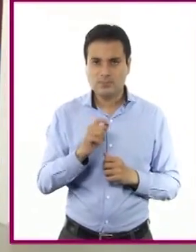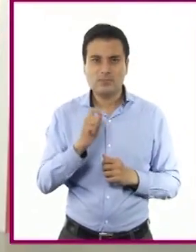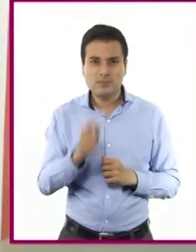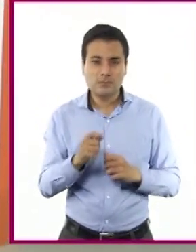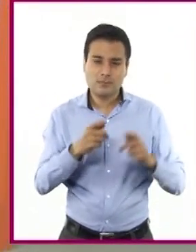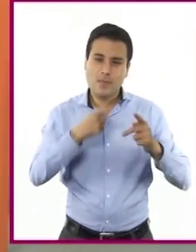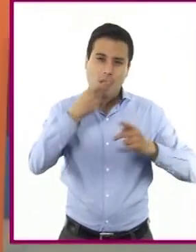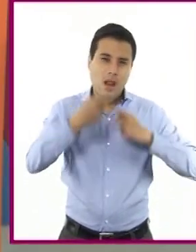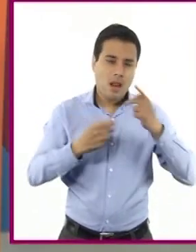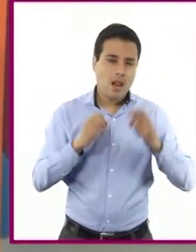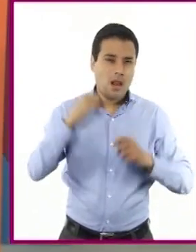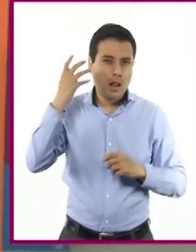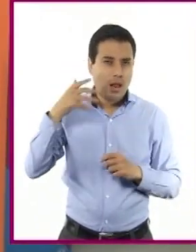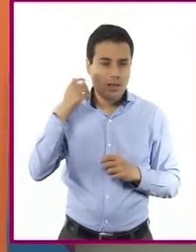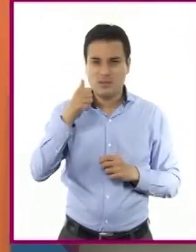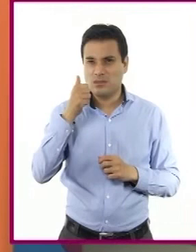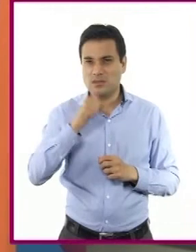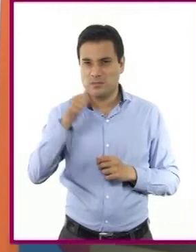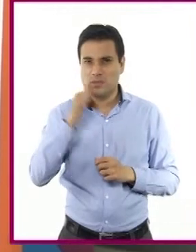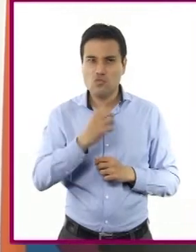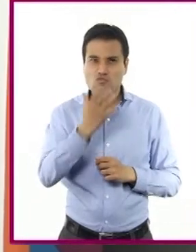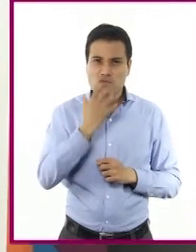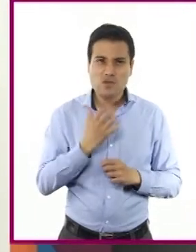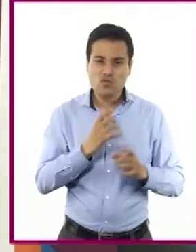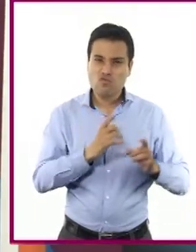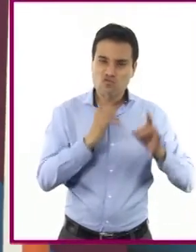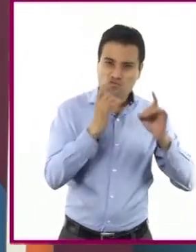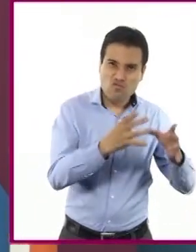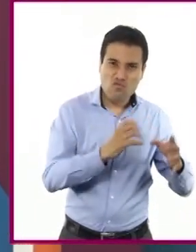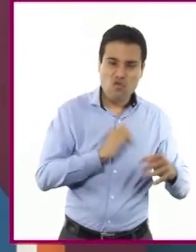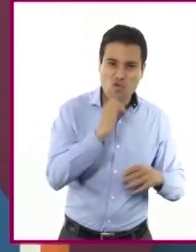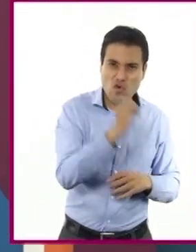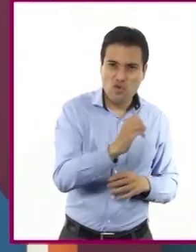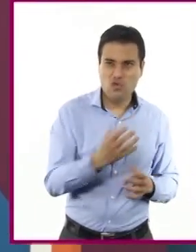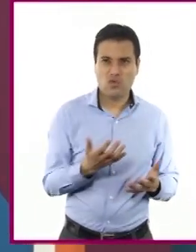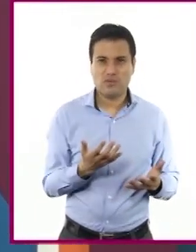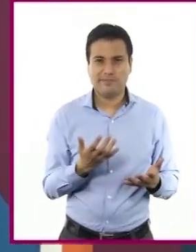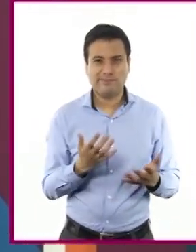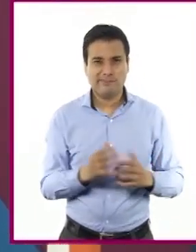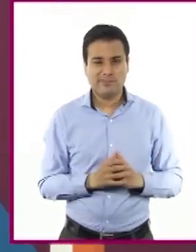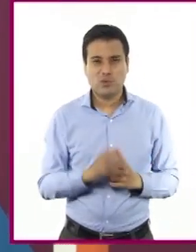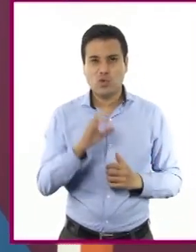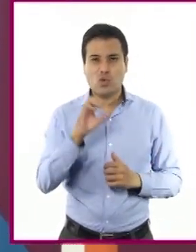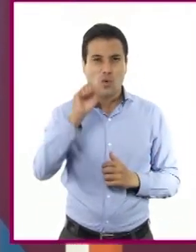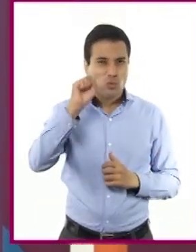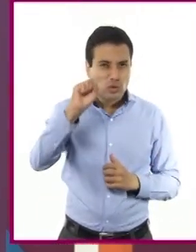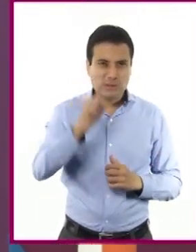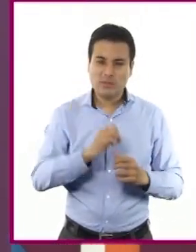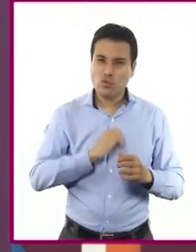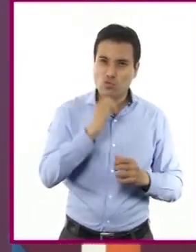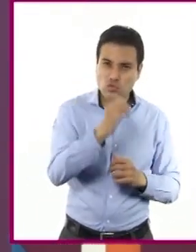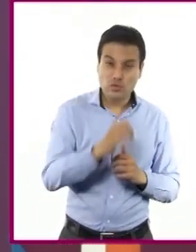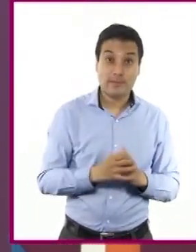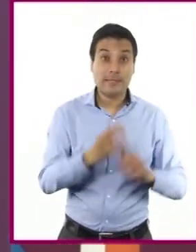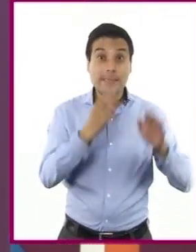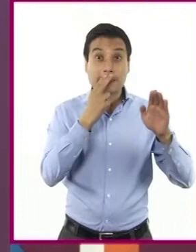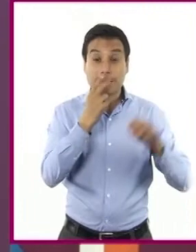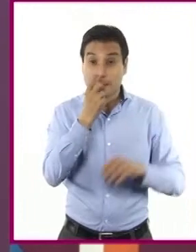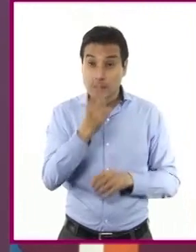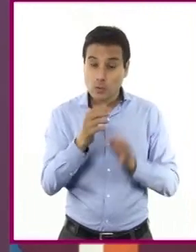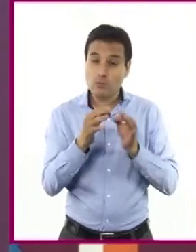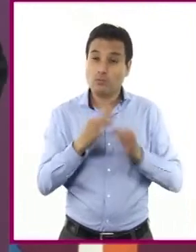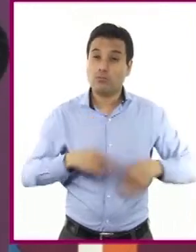nacionalista radical y por su antisemitismo y anticomunismo. Hitler también señaló la necesidad de un espacio vital en el